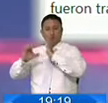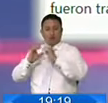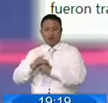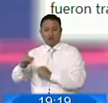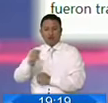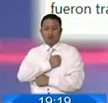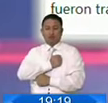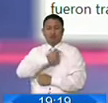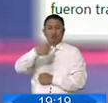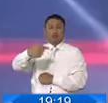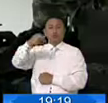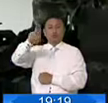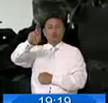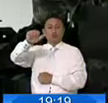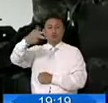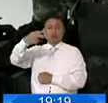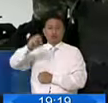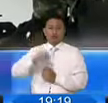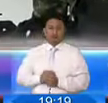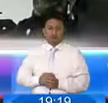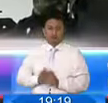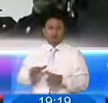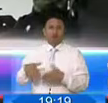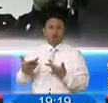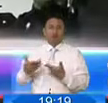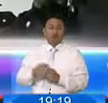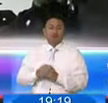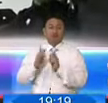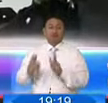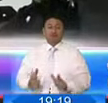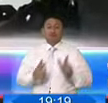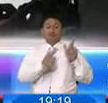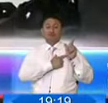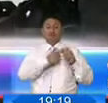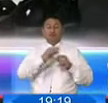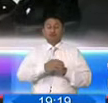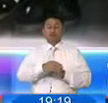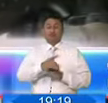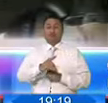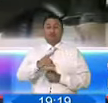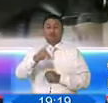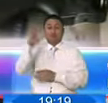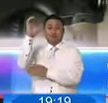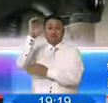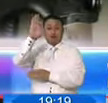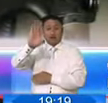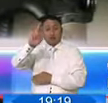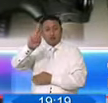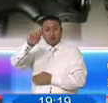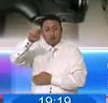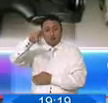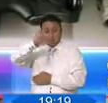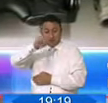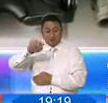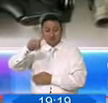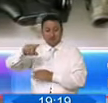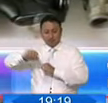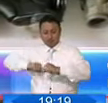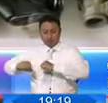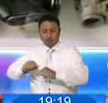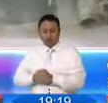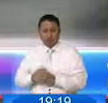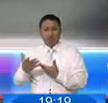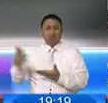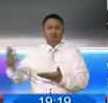pertenecientes a alias guacho la operación fue realizada por la fuerza de tarea de conjunto hércules en tumaco frontera con ecuador en el operativo